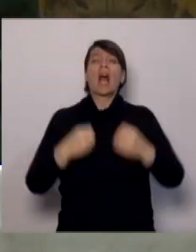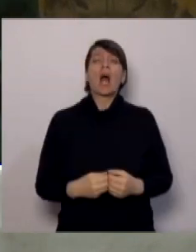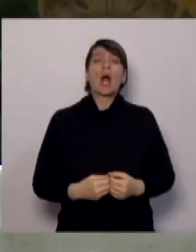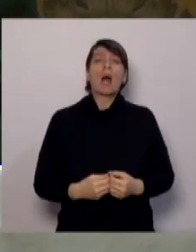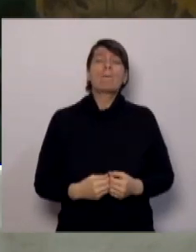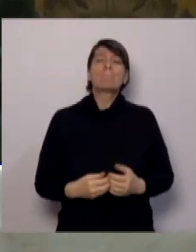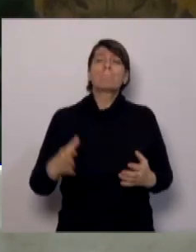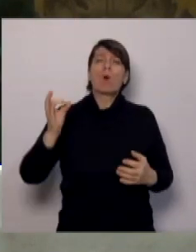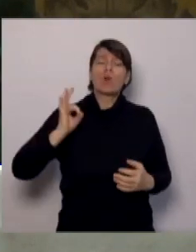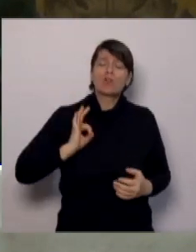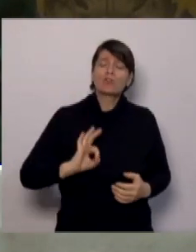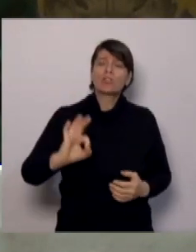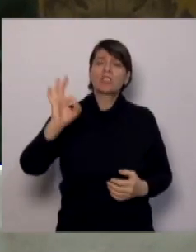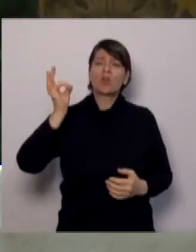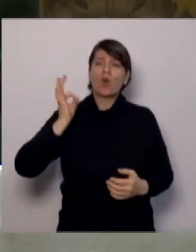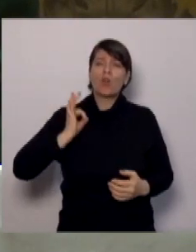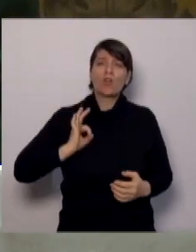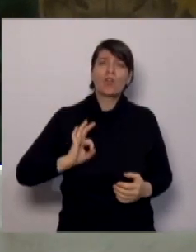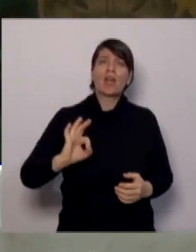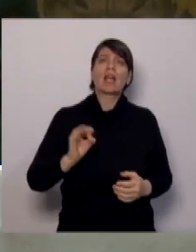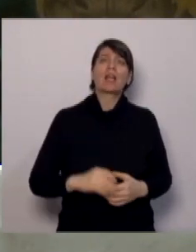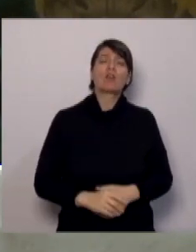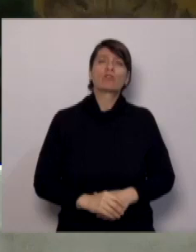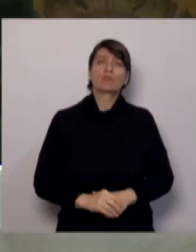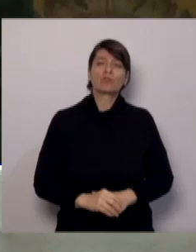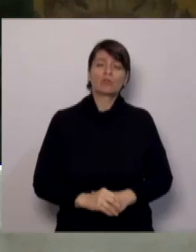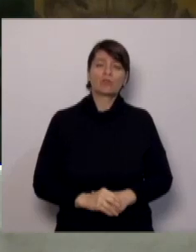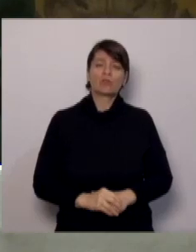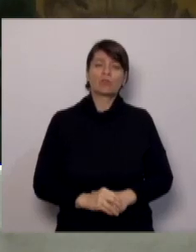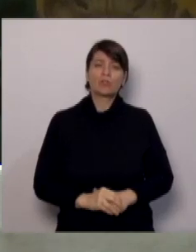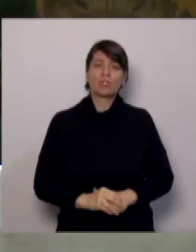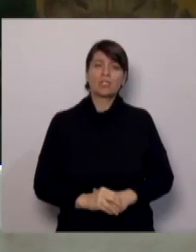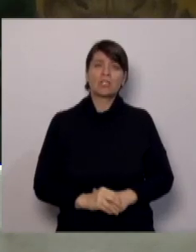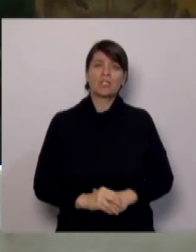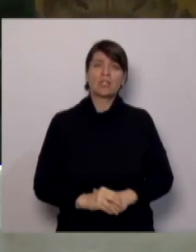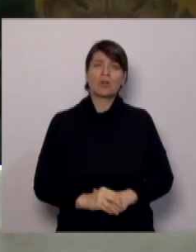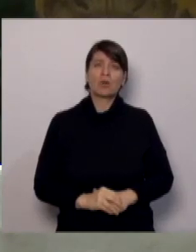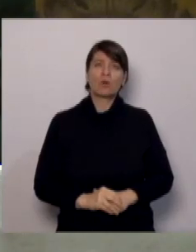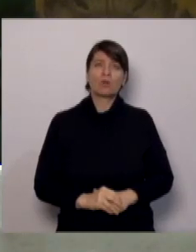gloria por los siglos de los